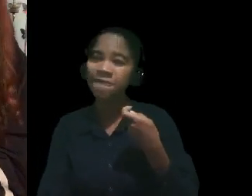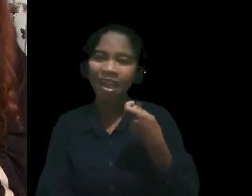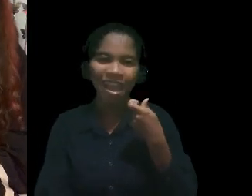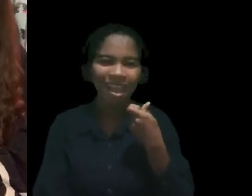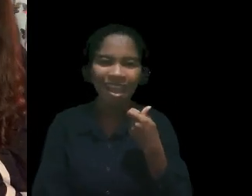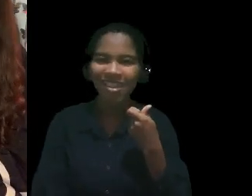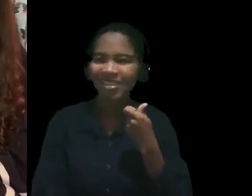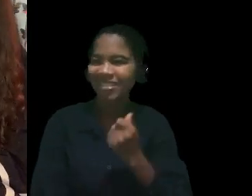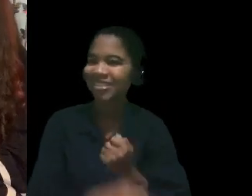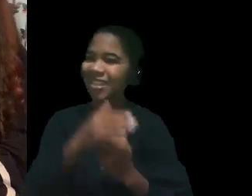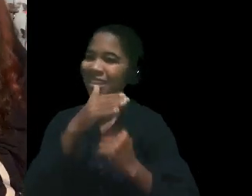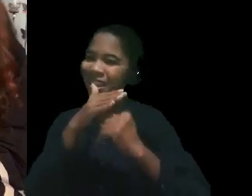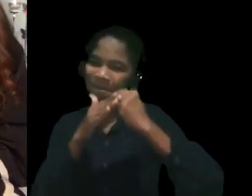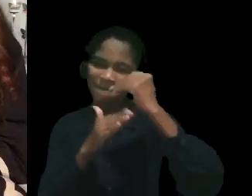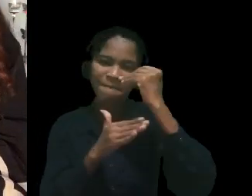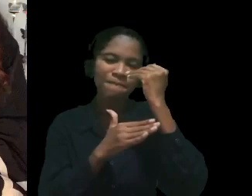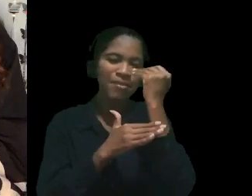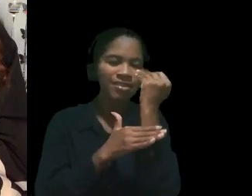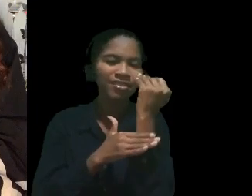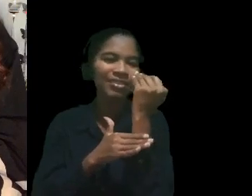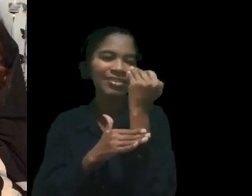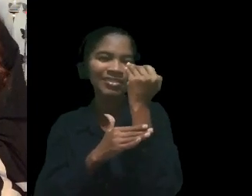tan fácil